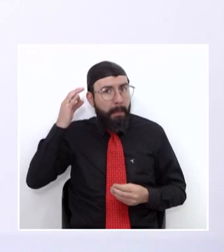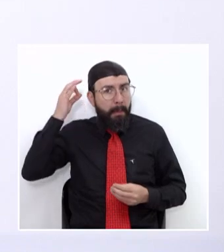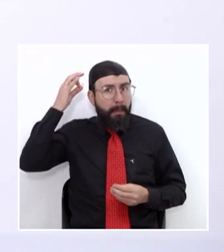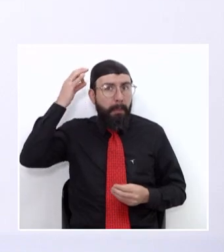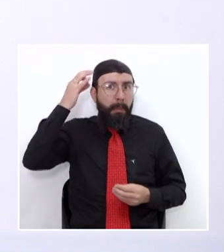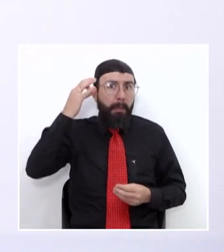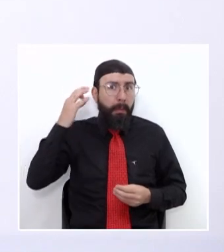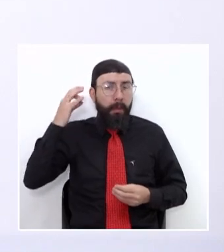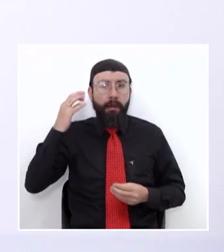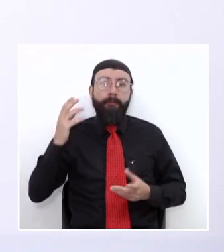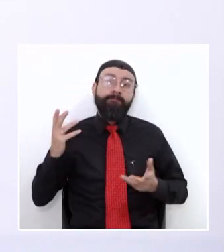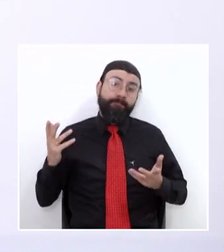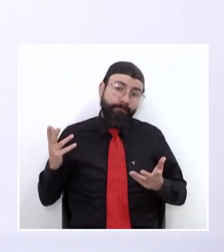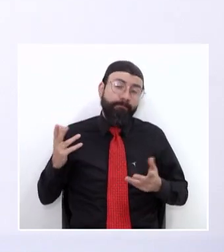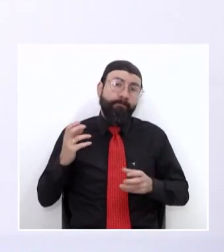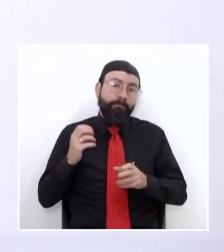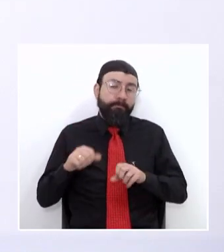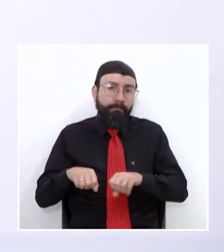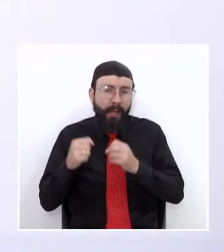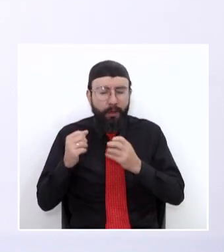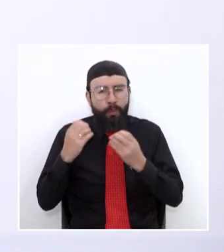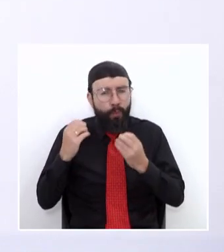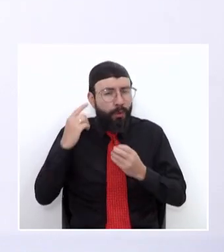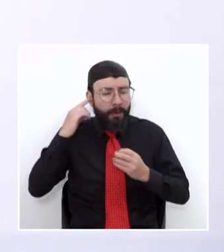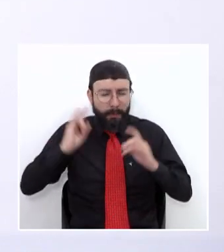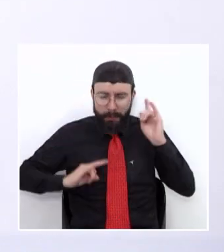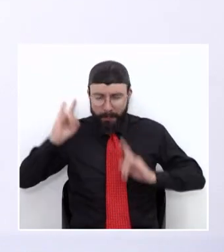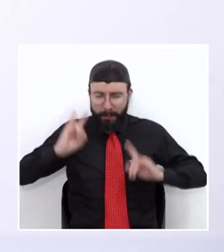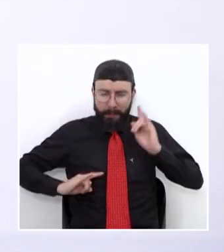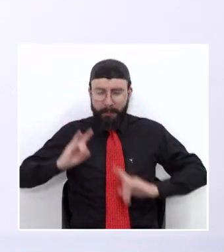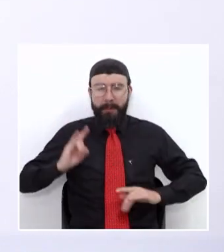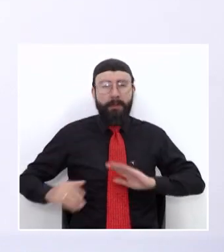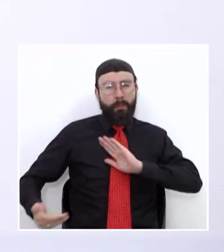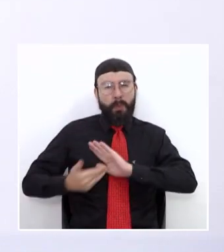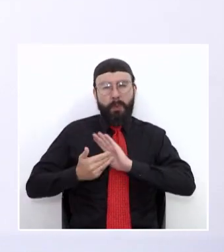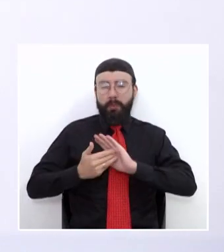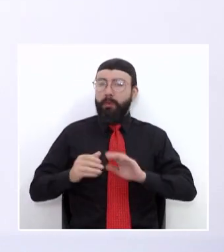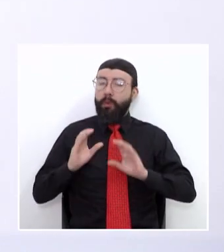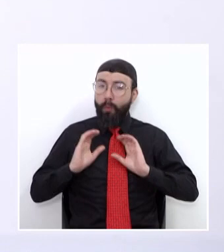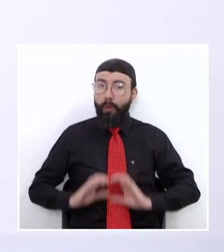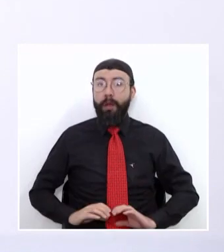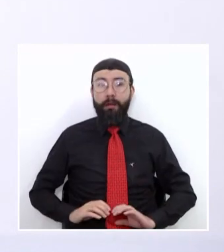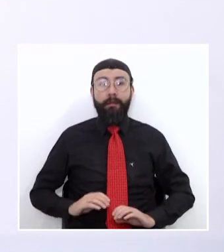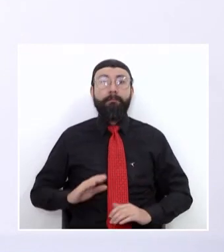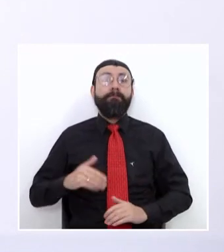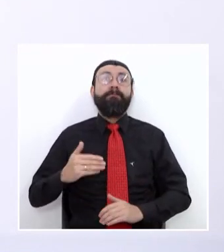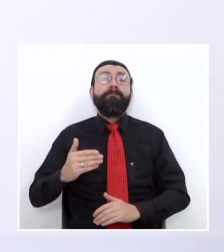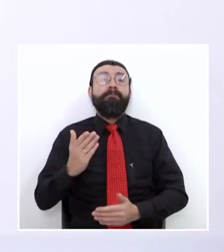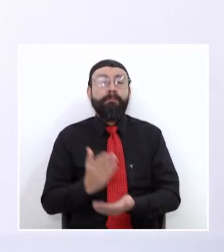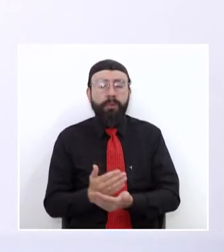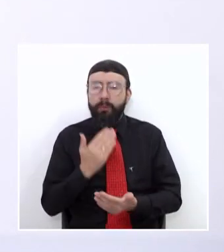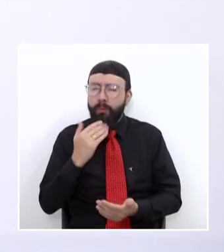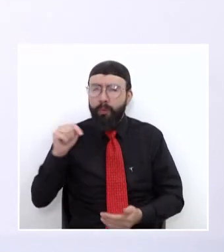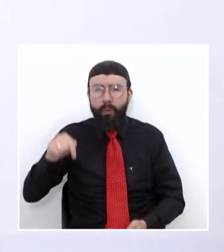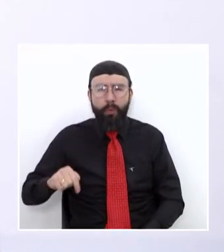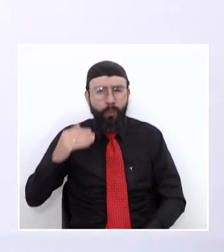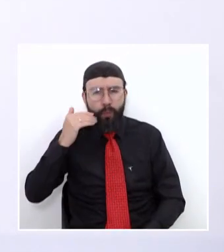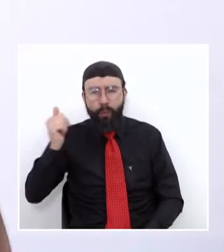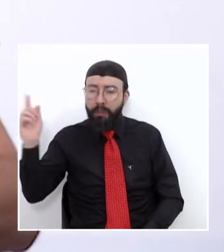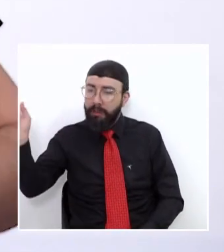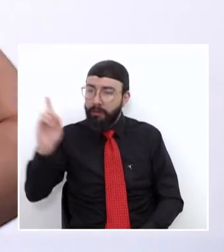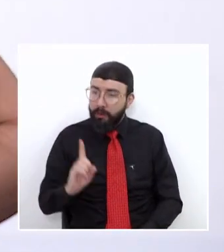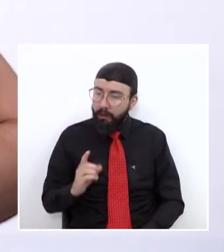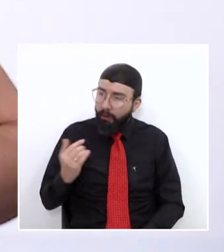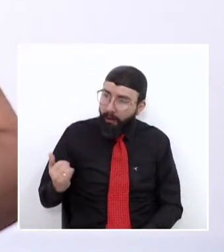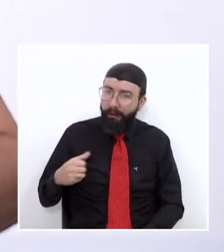Porque es que le estoy dando mucha información a mi cuerpo y lo que decía el doctor Rojas, resulta, y por ejemplo hoy llegó un caso donde habían unas